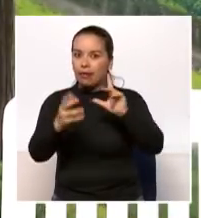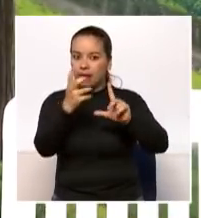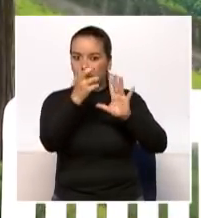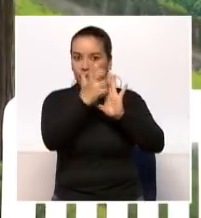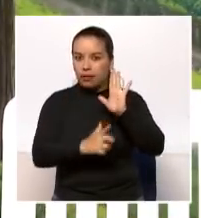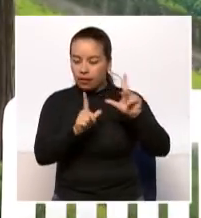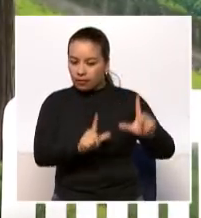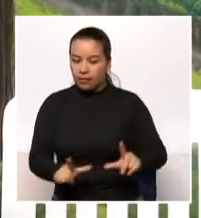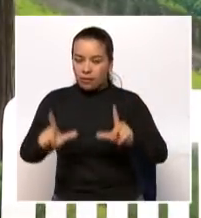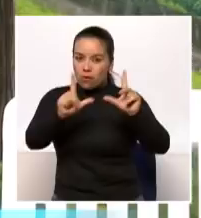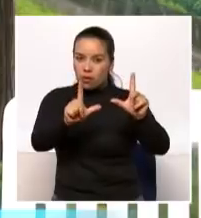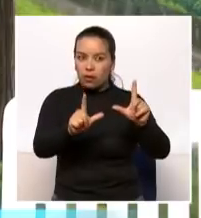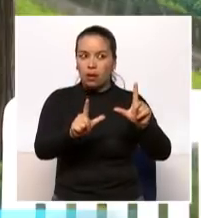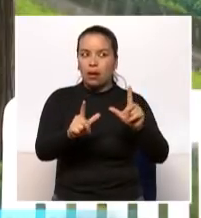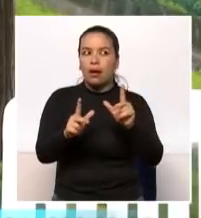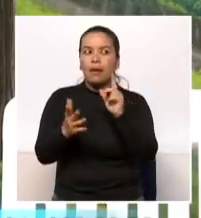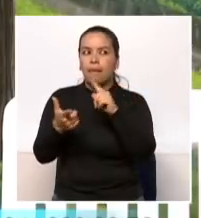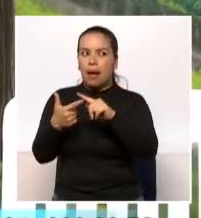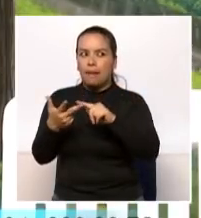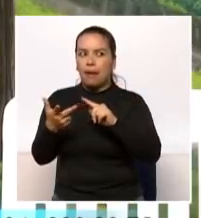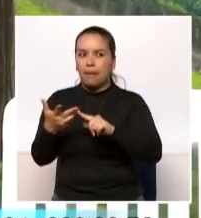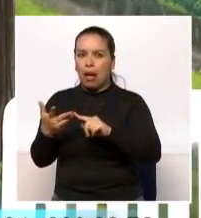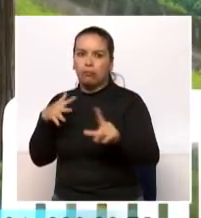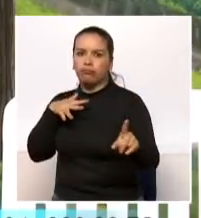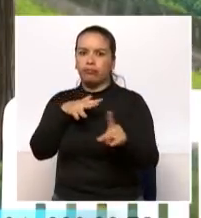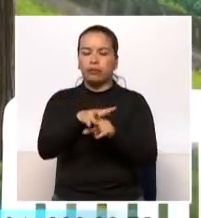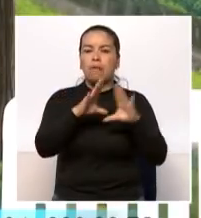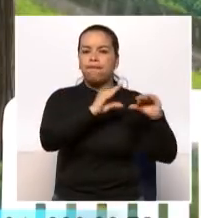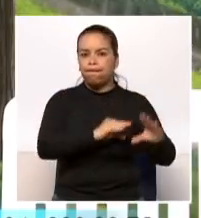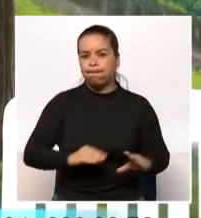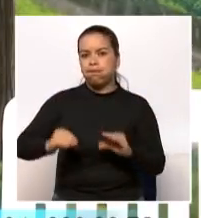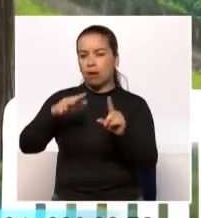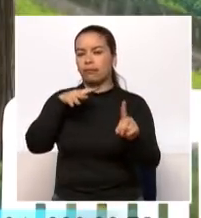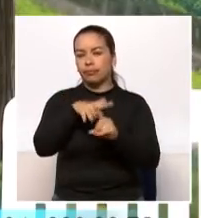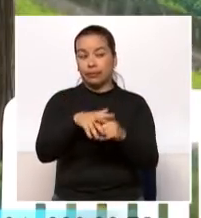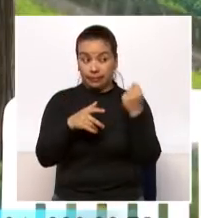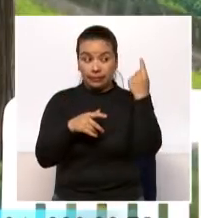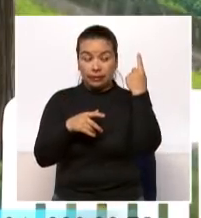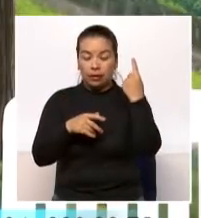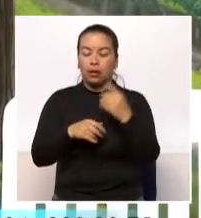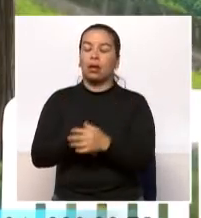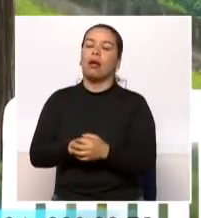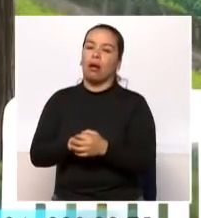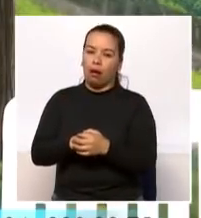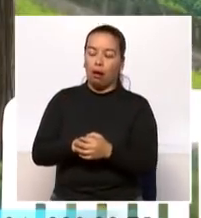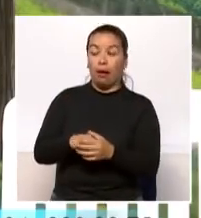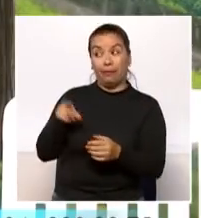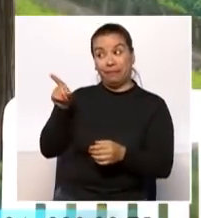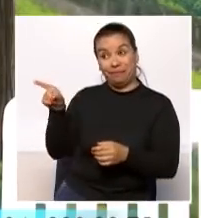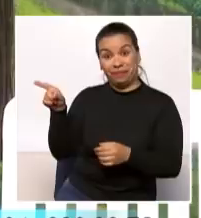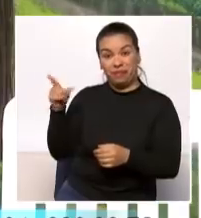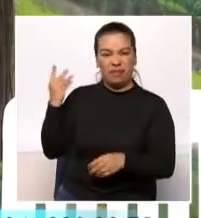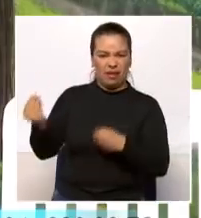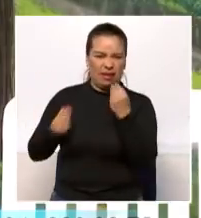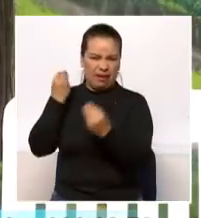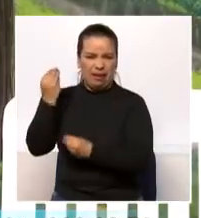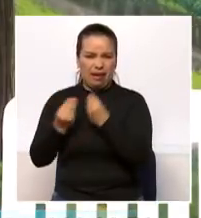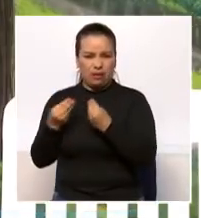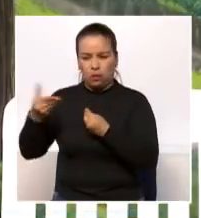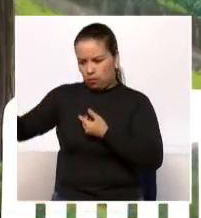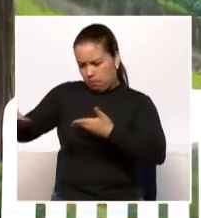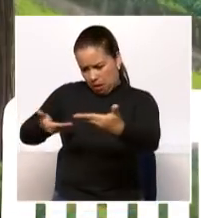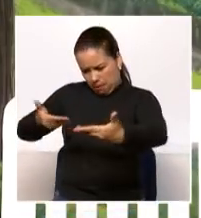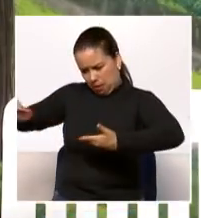patologías alternas que puedan afectar a un órgano indirectamente, ¿sí me entienden? Una de las cosas que hace el radiólogo cuando nos da los reportes